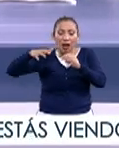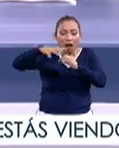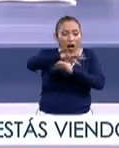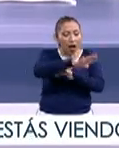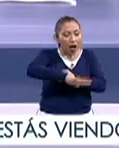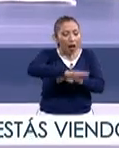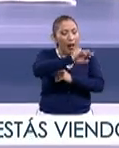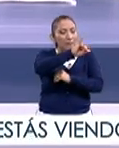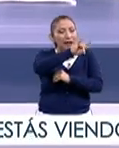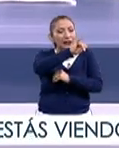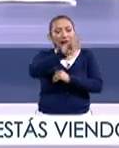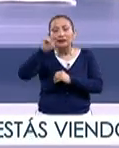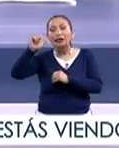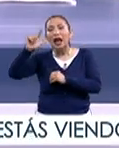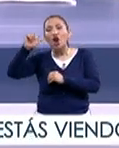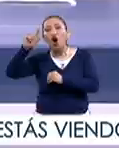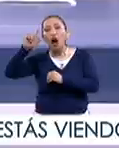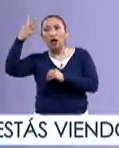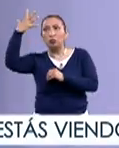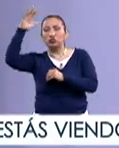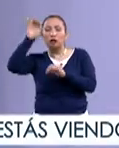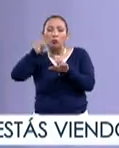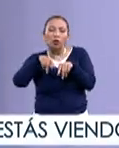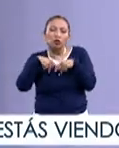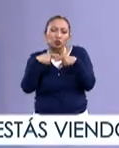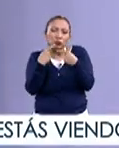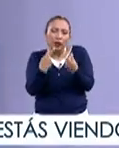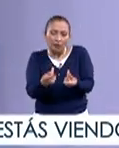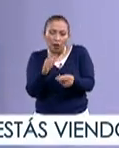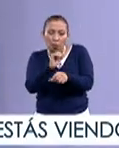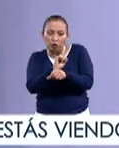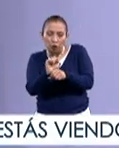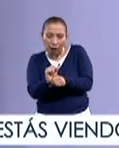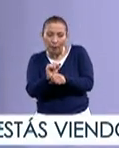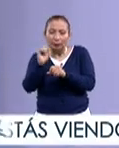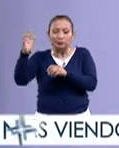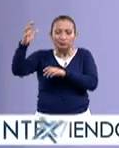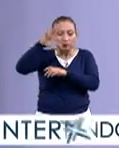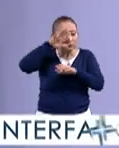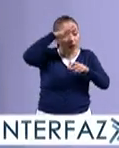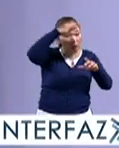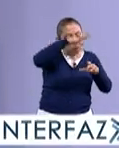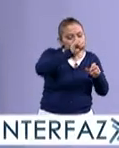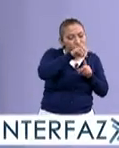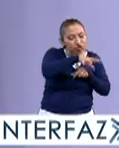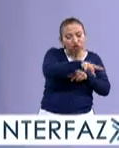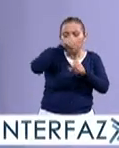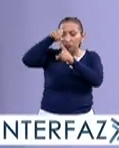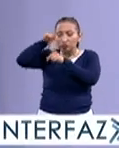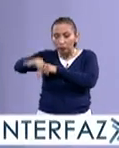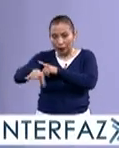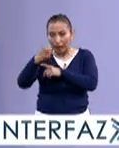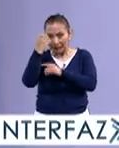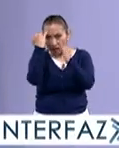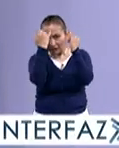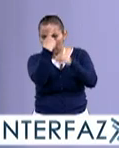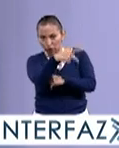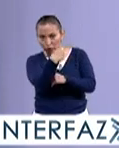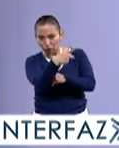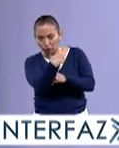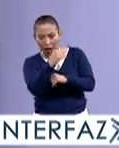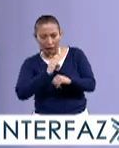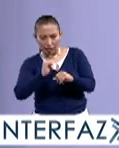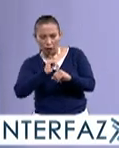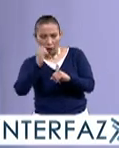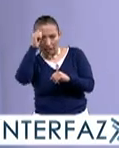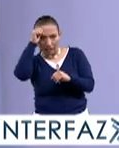el Tlalocan, que era un sol más débil, ¿no? Entonces, en esa perspectiva, en realidad,